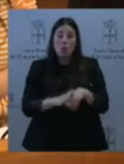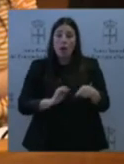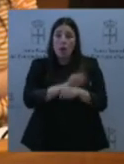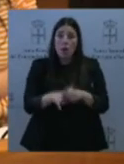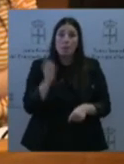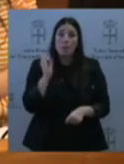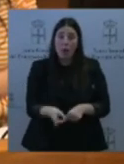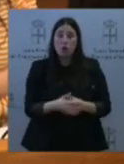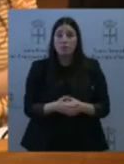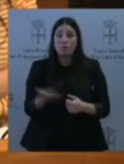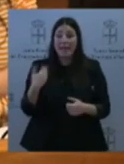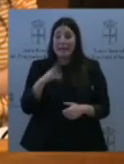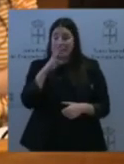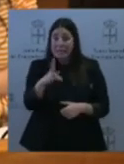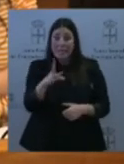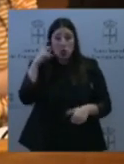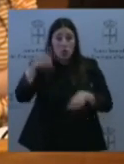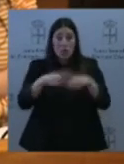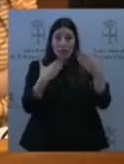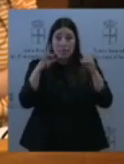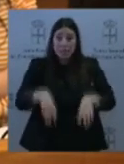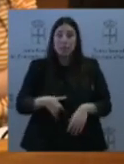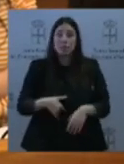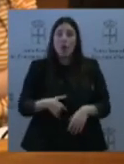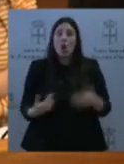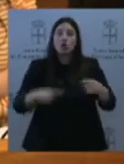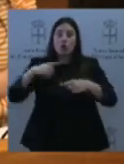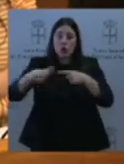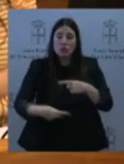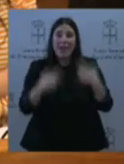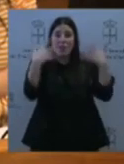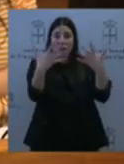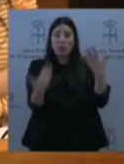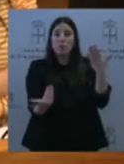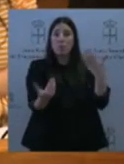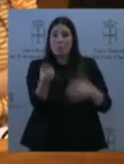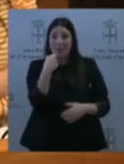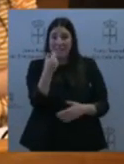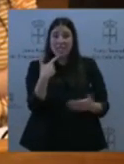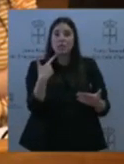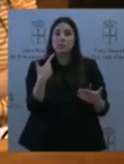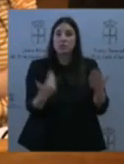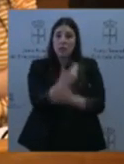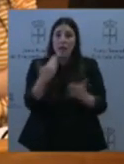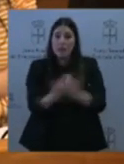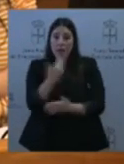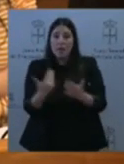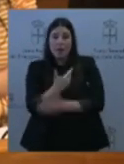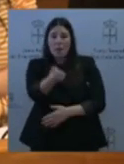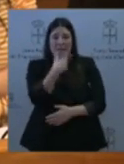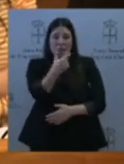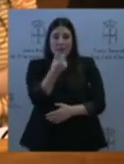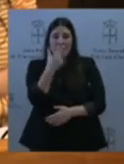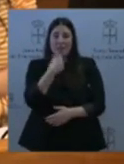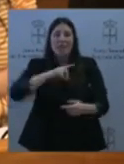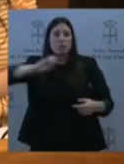Tomo 10 pastillas diarias que me están afectando el aparato digestivo. Adocen para la depresión, un Orfidal, Lexatin, a mediodía Orfidal, o sobre las 6 otro